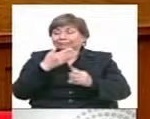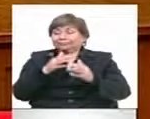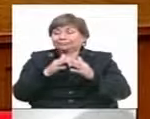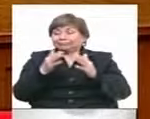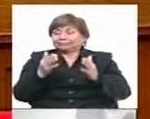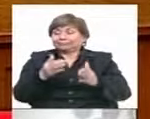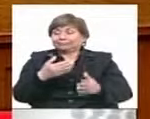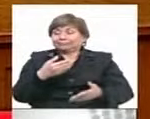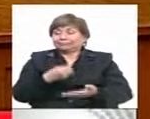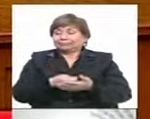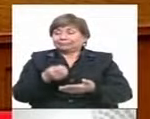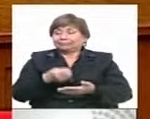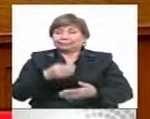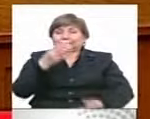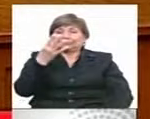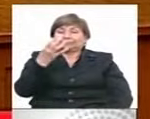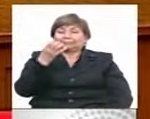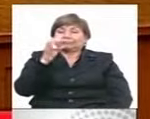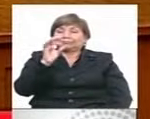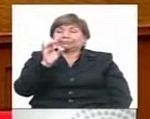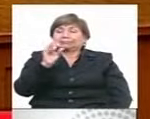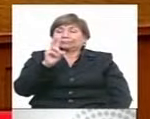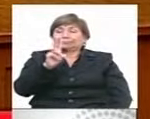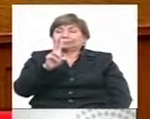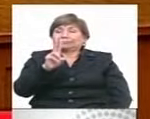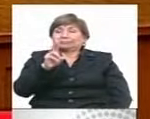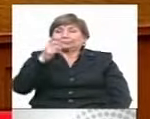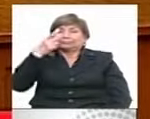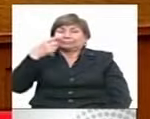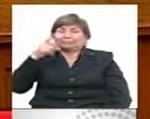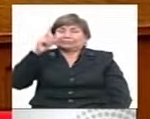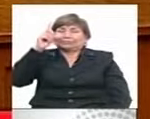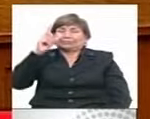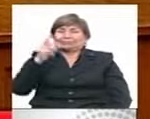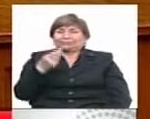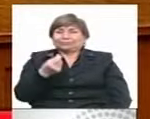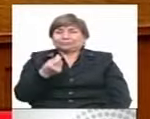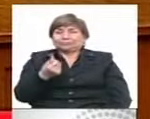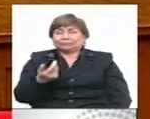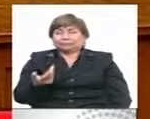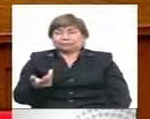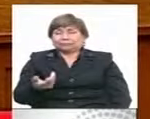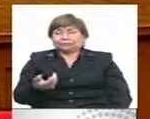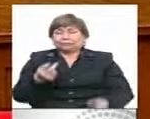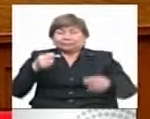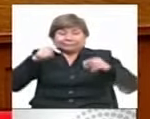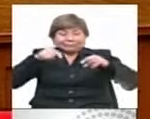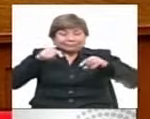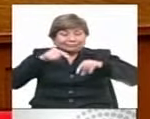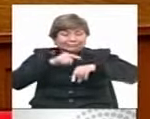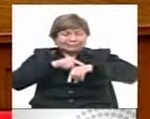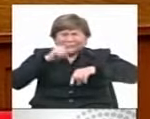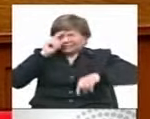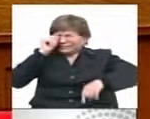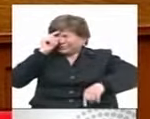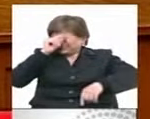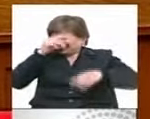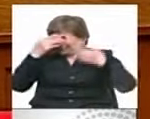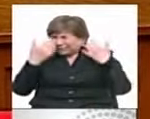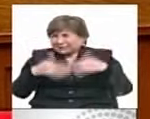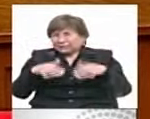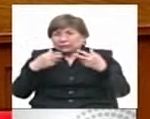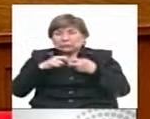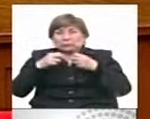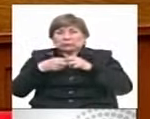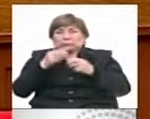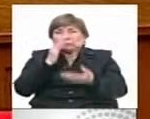reducido en 482 millones de soles. en estos momentos difíciles que